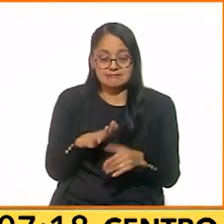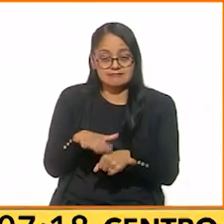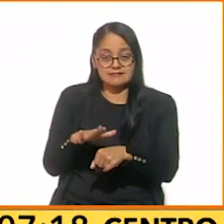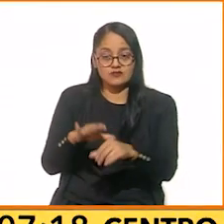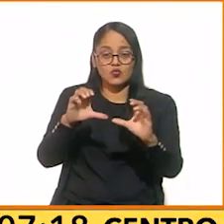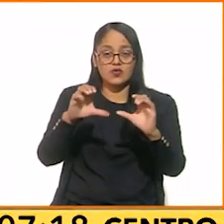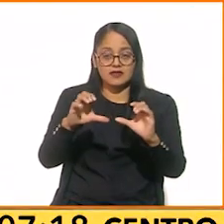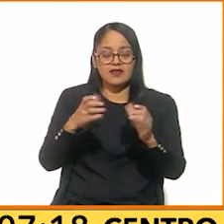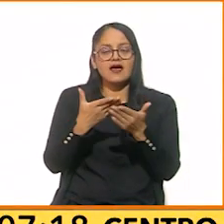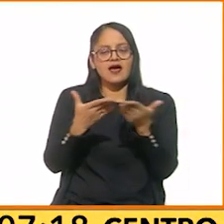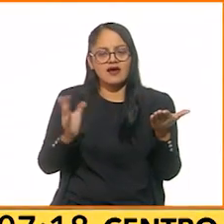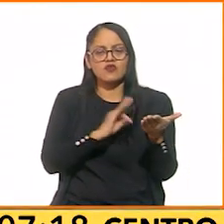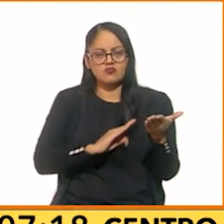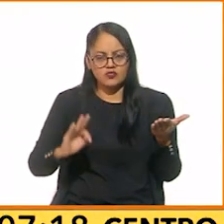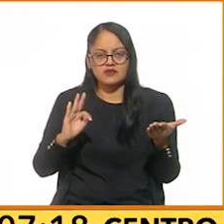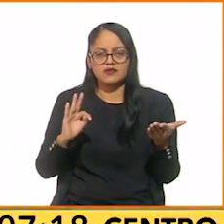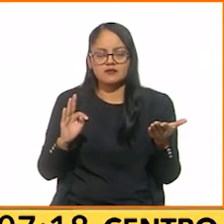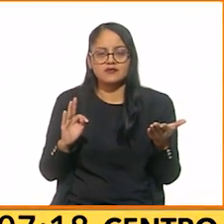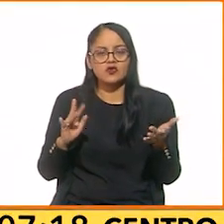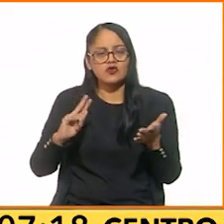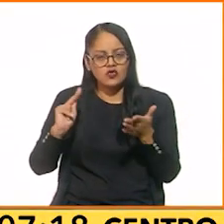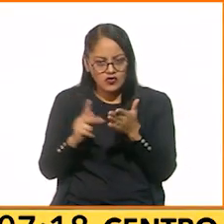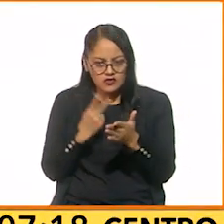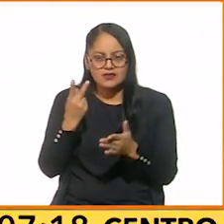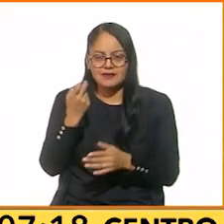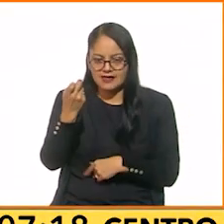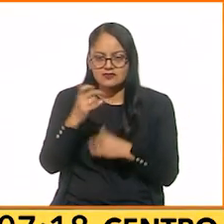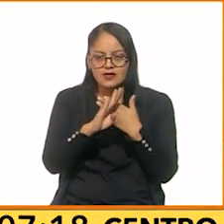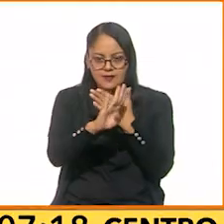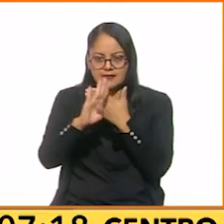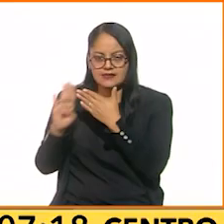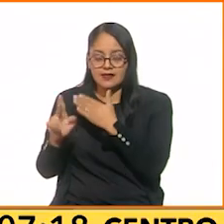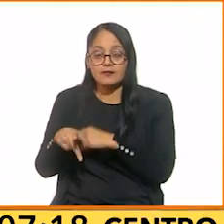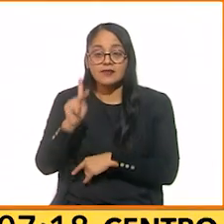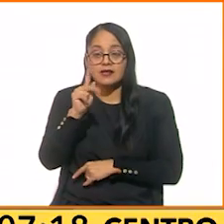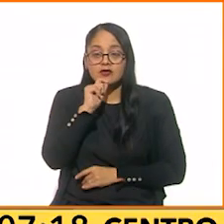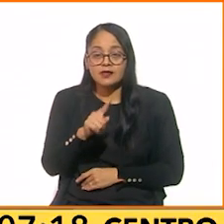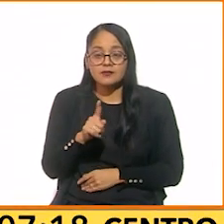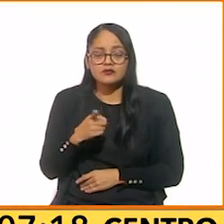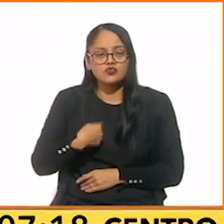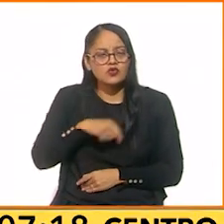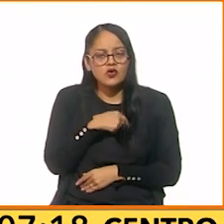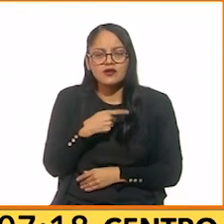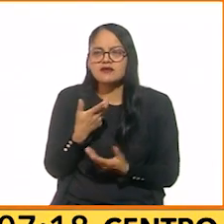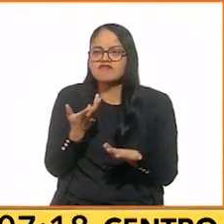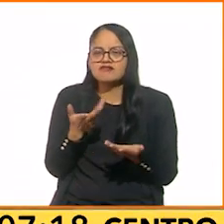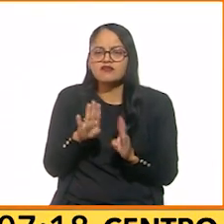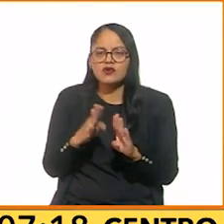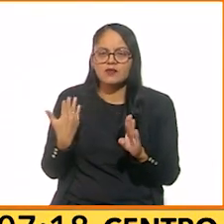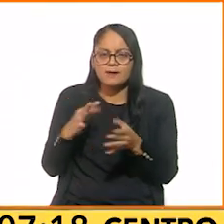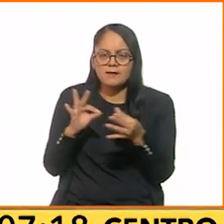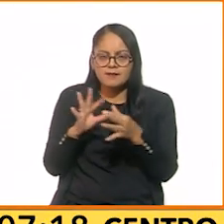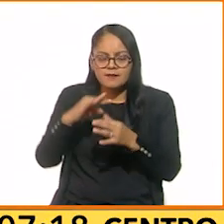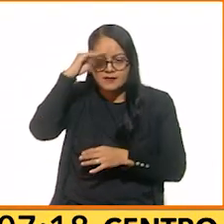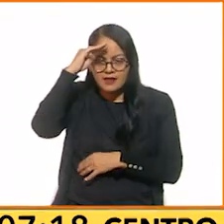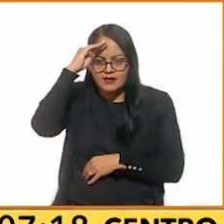preventivas vamos a poder en mucha medida evitar esto, pero también no caer en la tentación, estamos comentando, de pensar